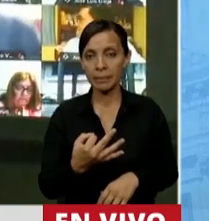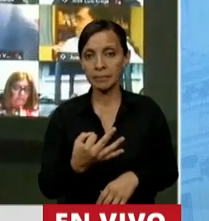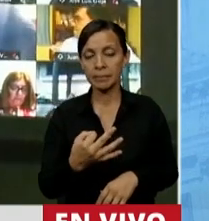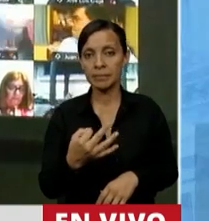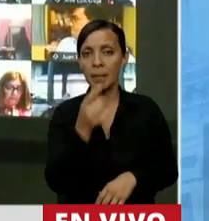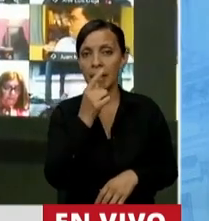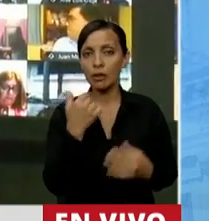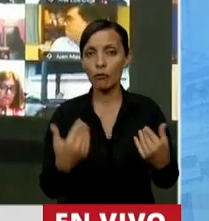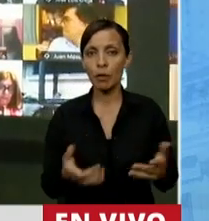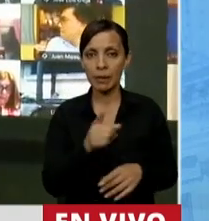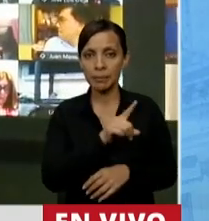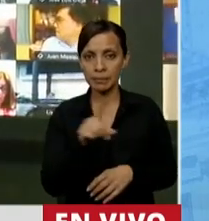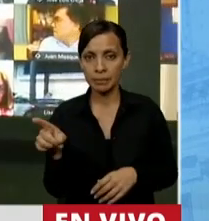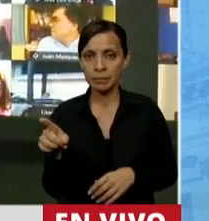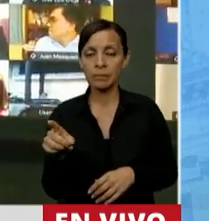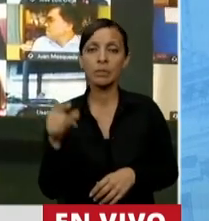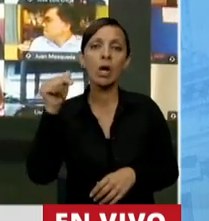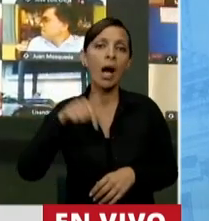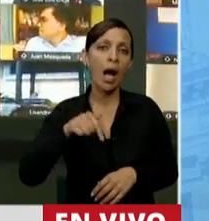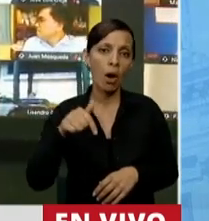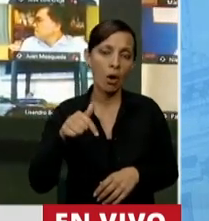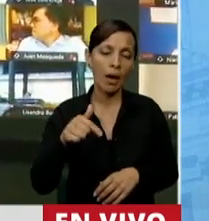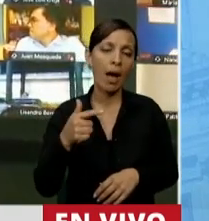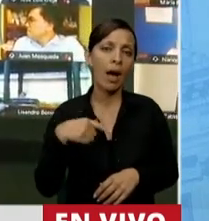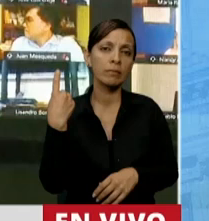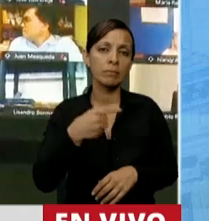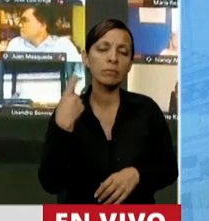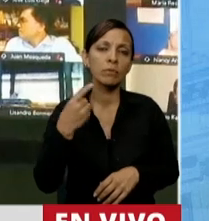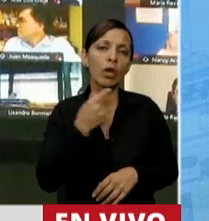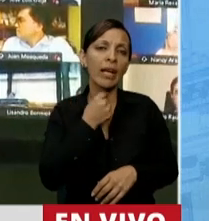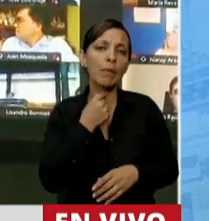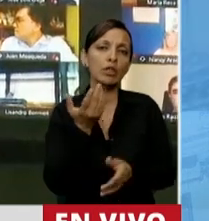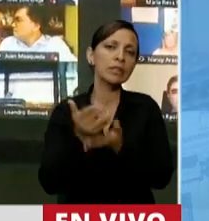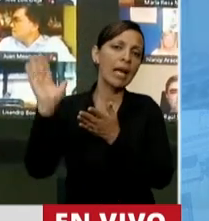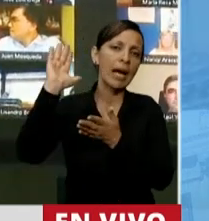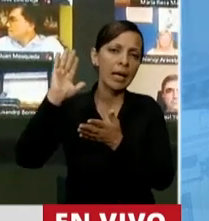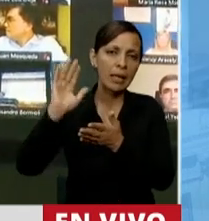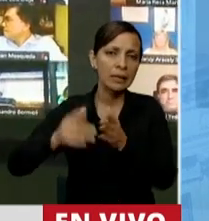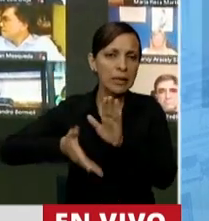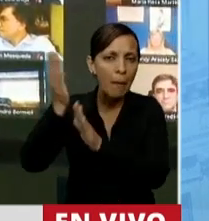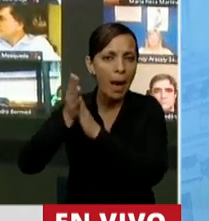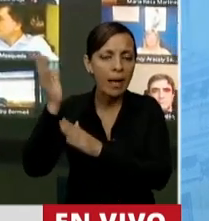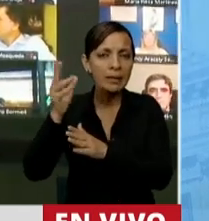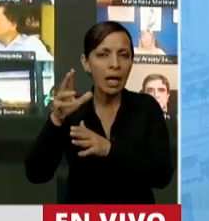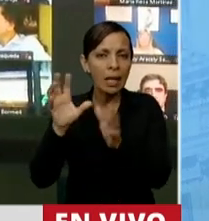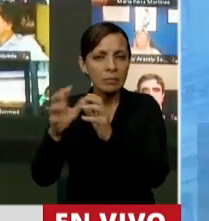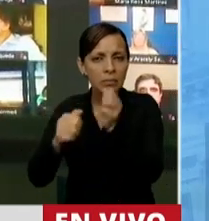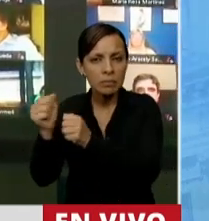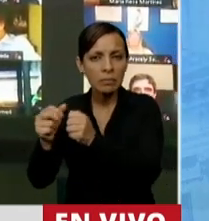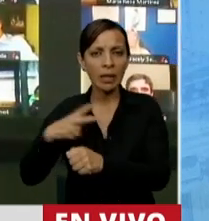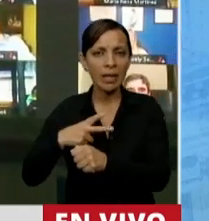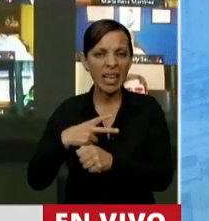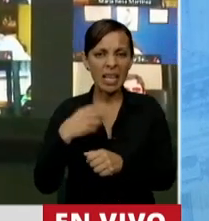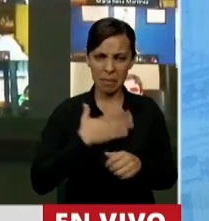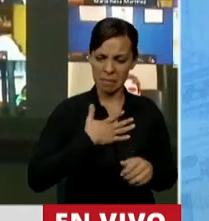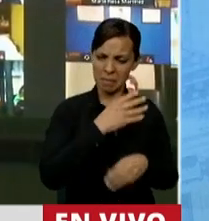alcanzó, ahora vamos porque queremos ahuyentar a las grandes riquezas. Las grandes riquezas. En mi provincia hay